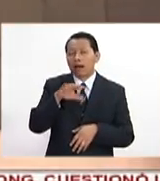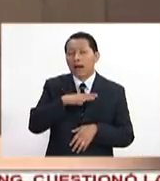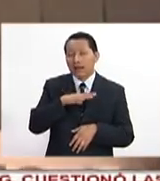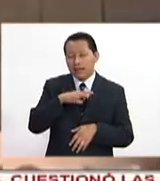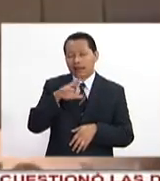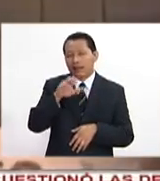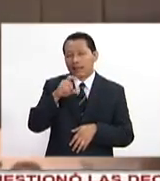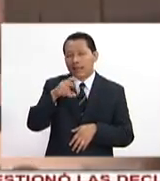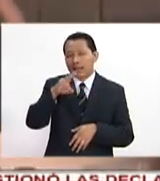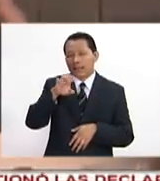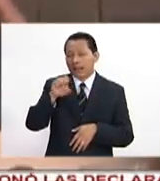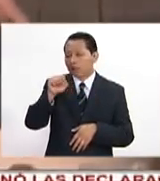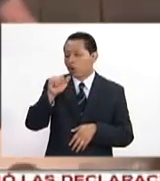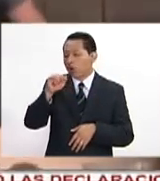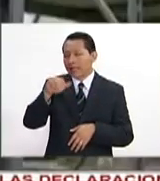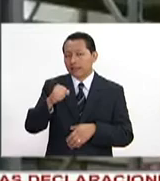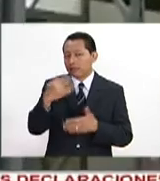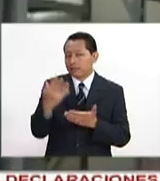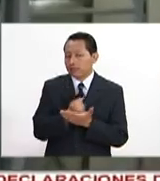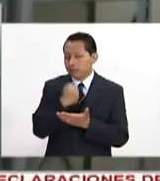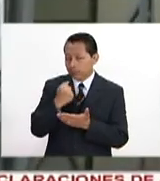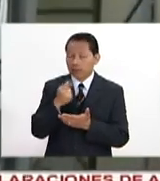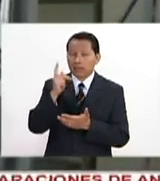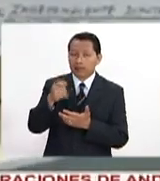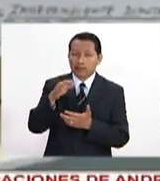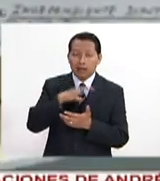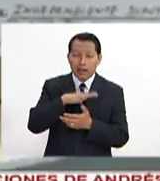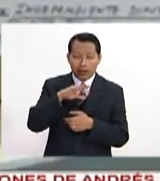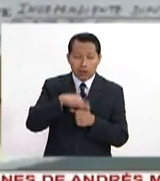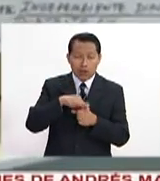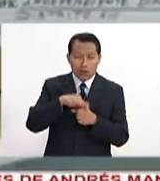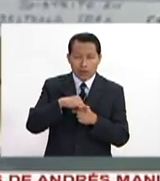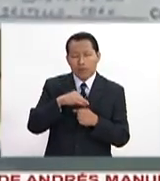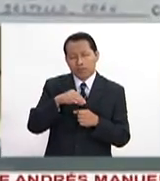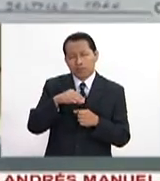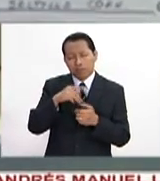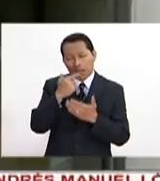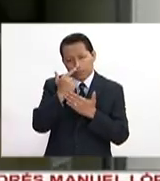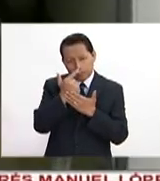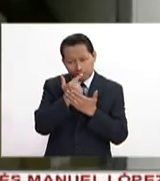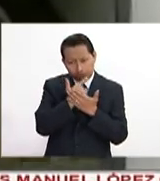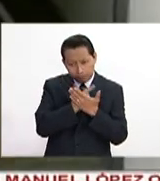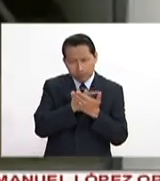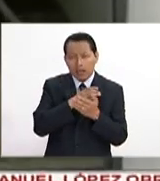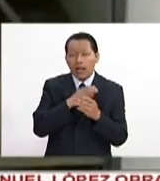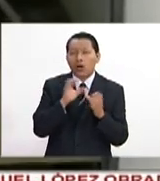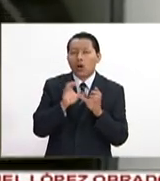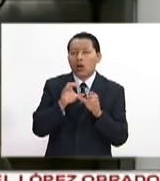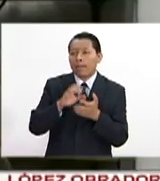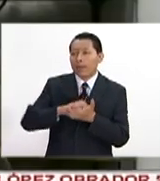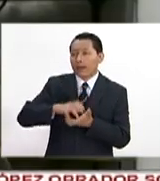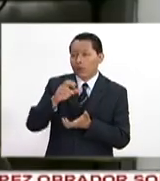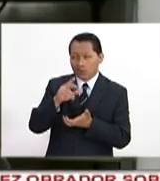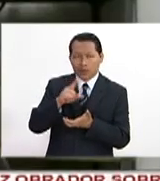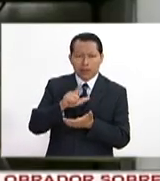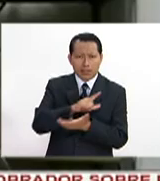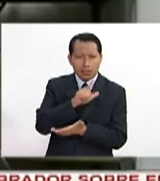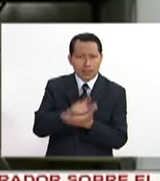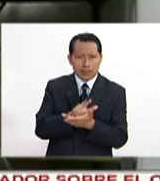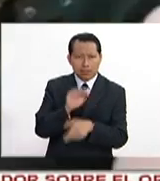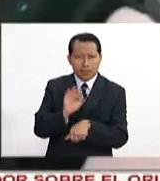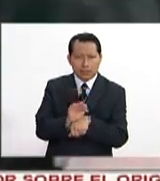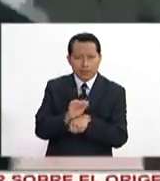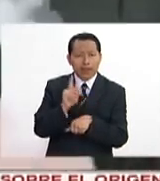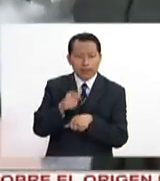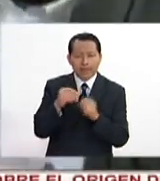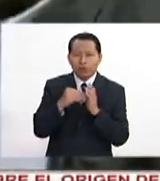el gobernador electo. Agregó que las constancias de mayoría que fueron emitidas en las elecciones se hicieron bajo un marco legal que, aunque todavía